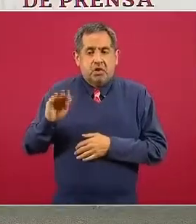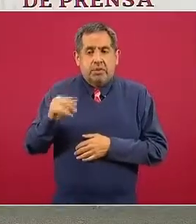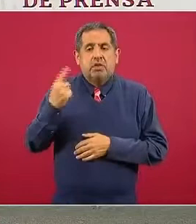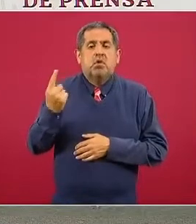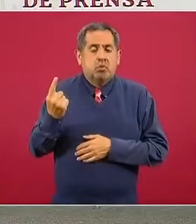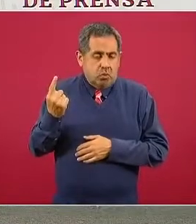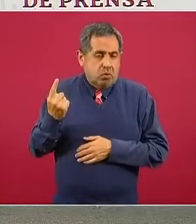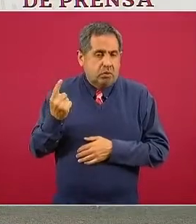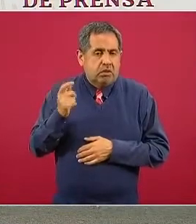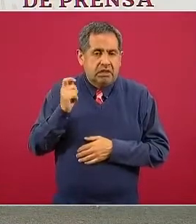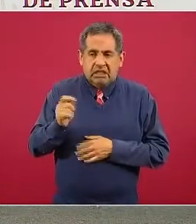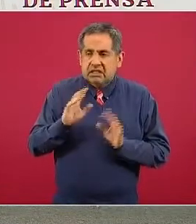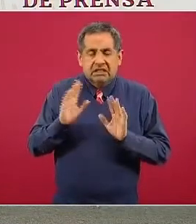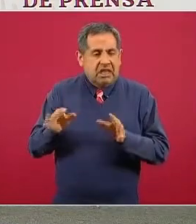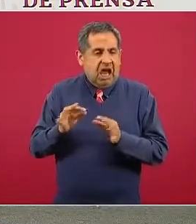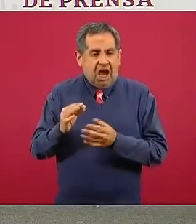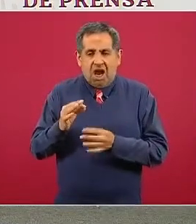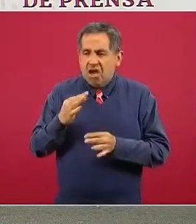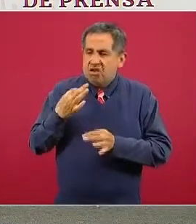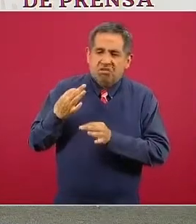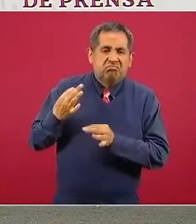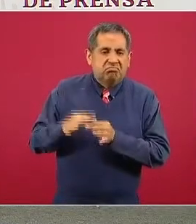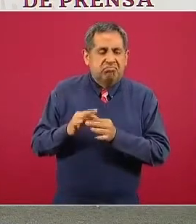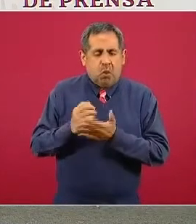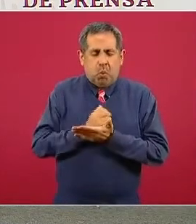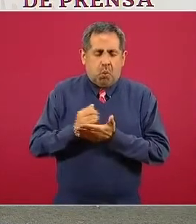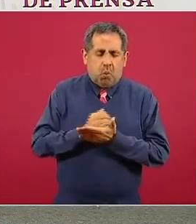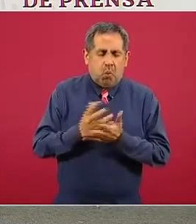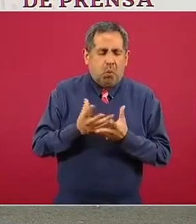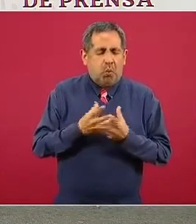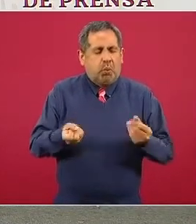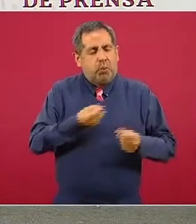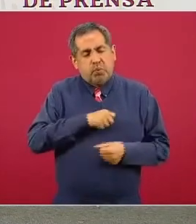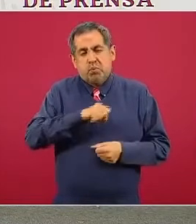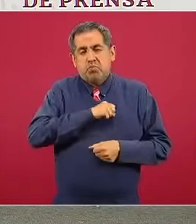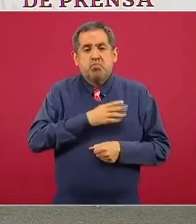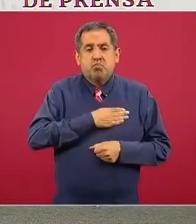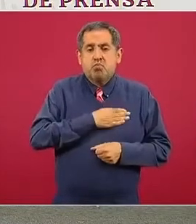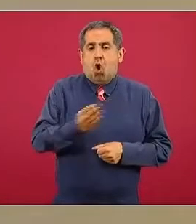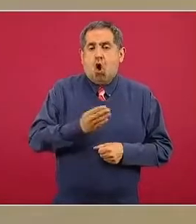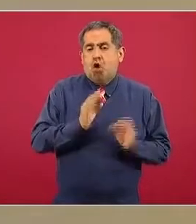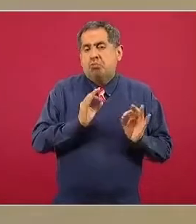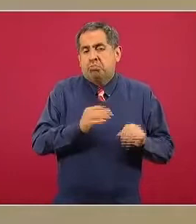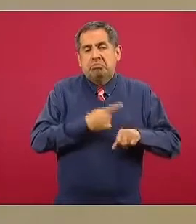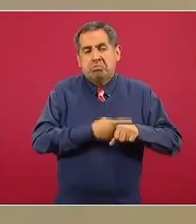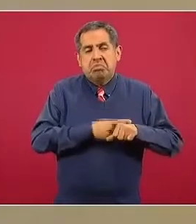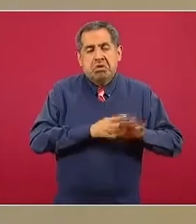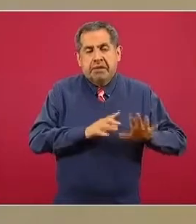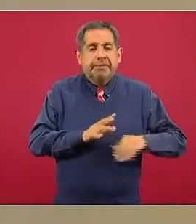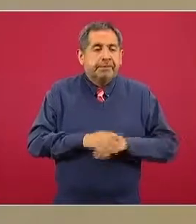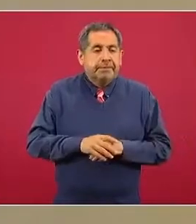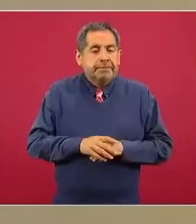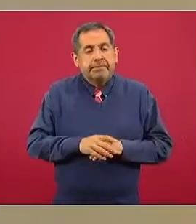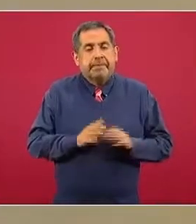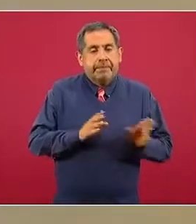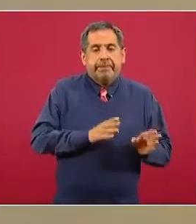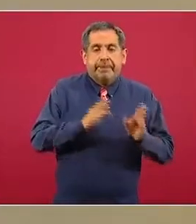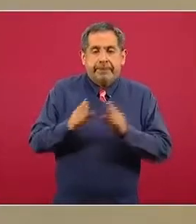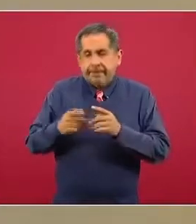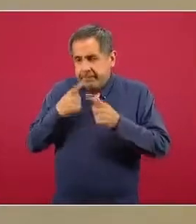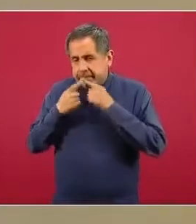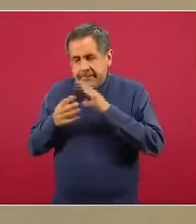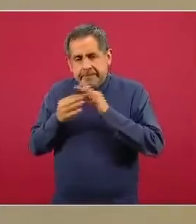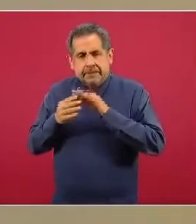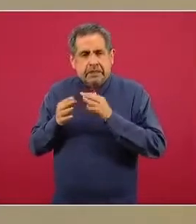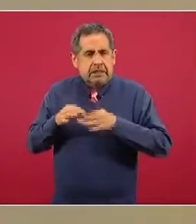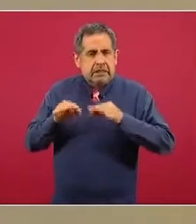636.391 ya se consideran casos recuperados de la enfermedad. Y más allá de la totalidad de los casos estimados, otro indicador al que